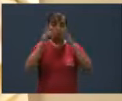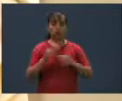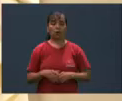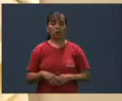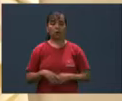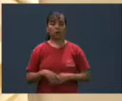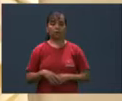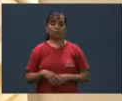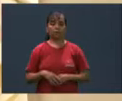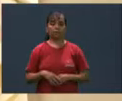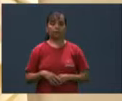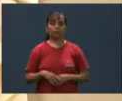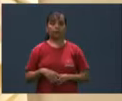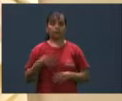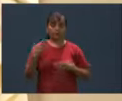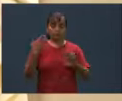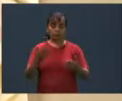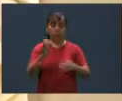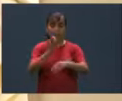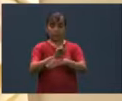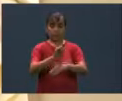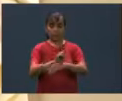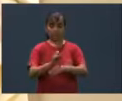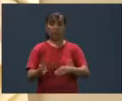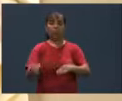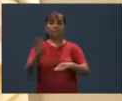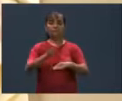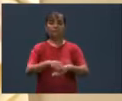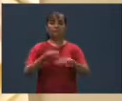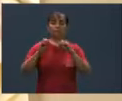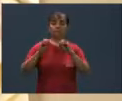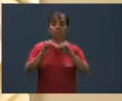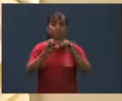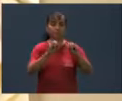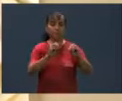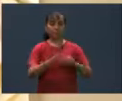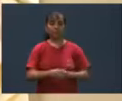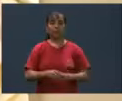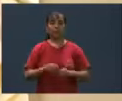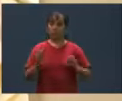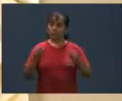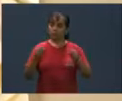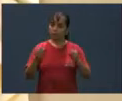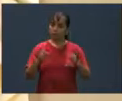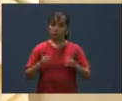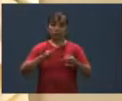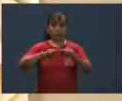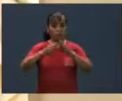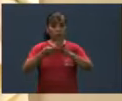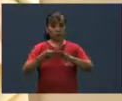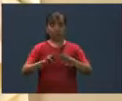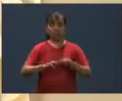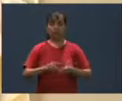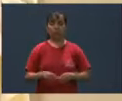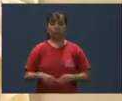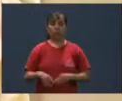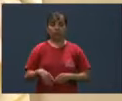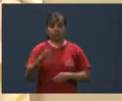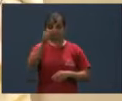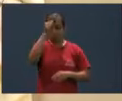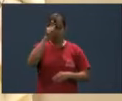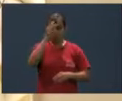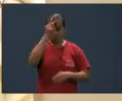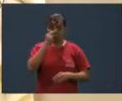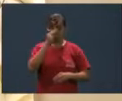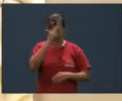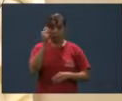desbordante, promotor de una iglesia más evangelizadora, reformador de comunidades religiosas,